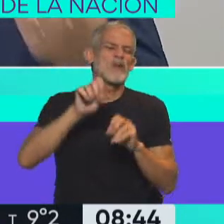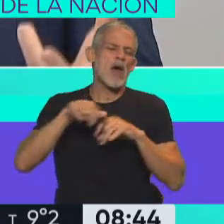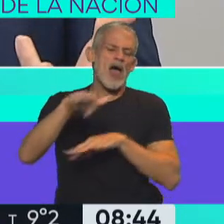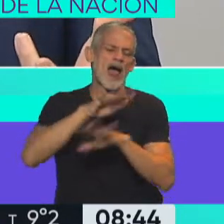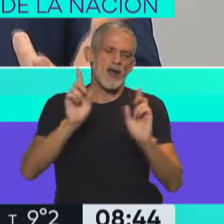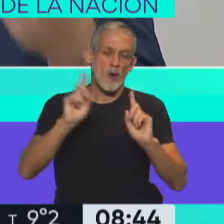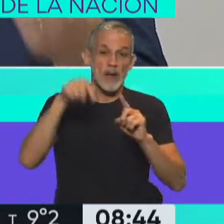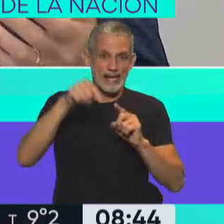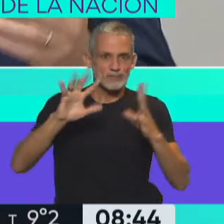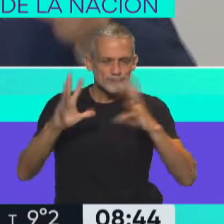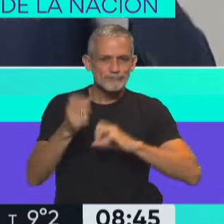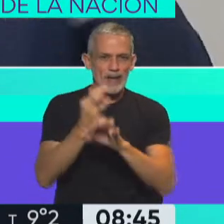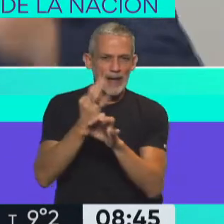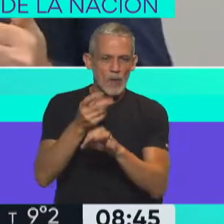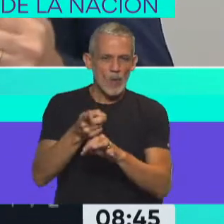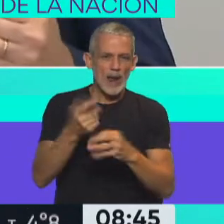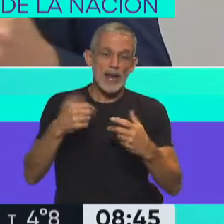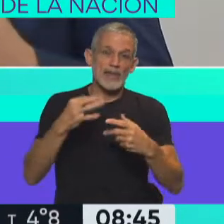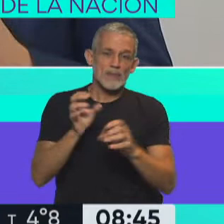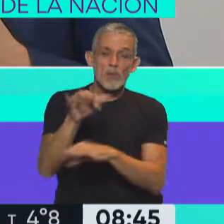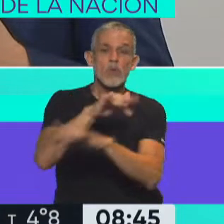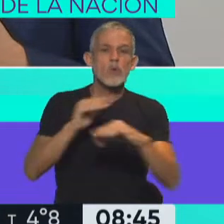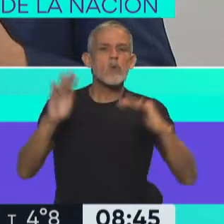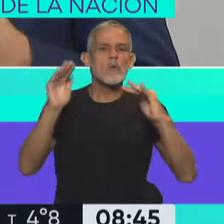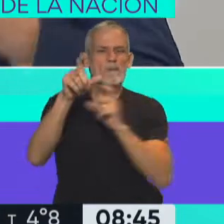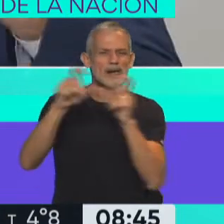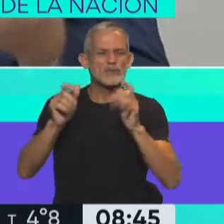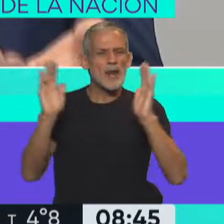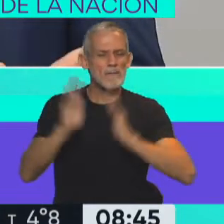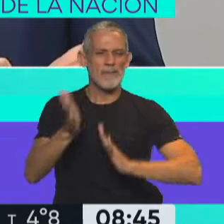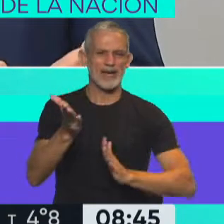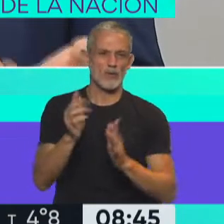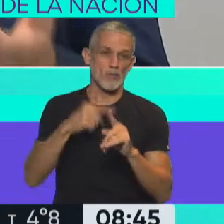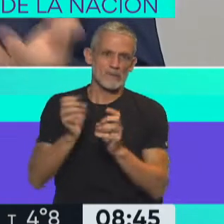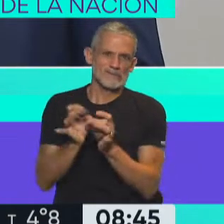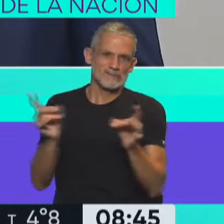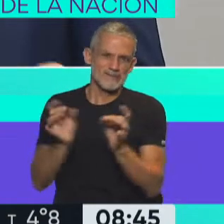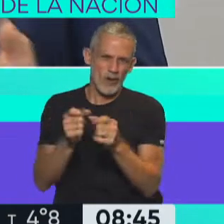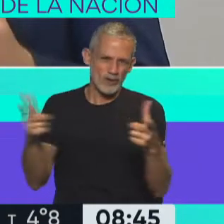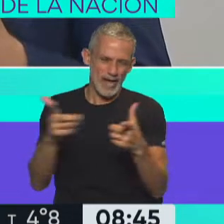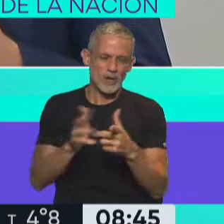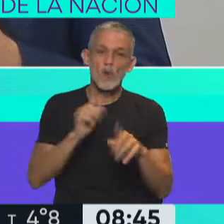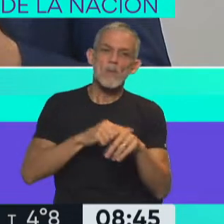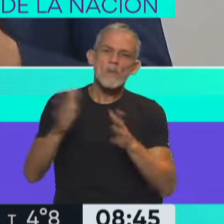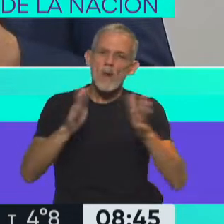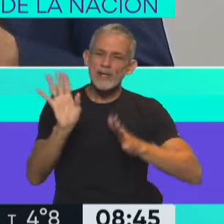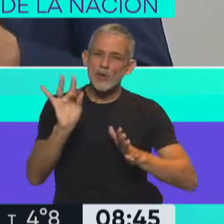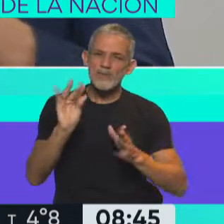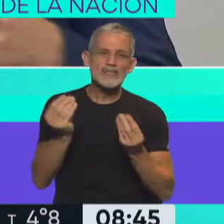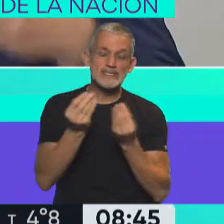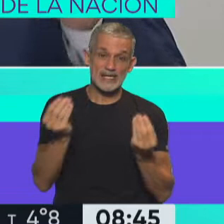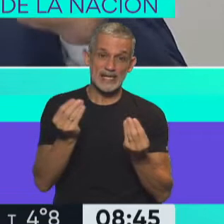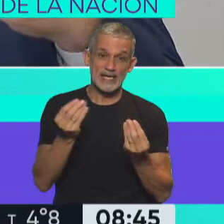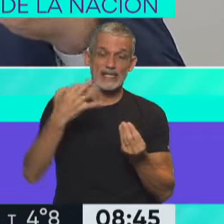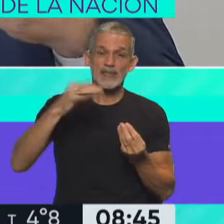porque eso afecta también la escuela y hay que disminuir la circulación de personas. Pero lo que tenemos que hacer en un momento tan difícil como este es